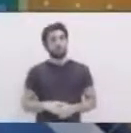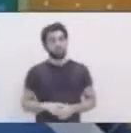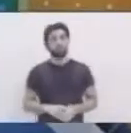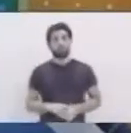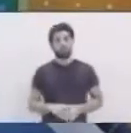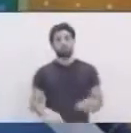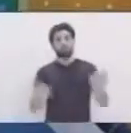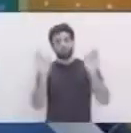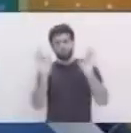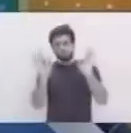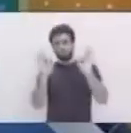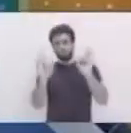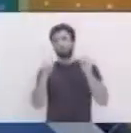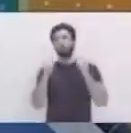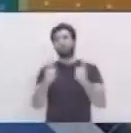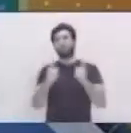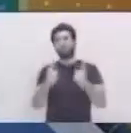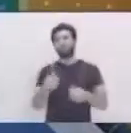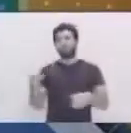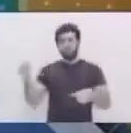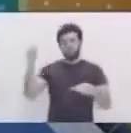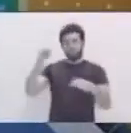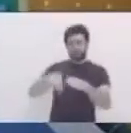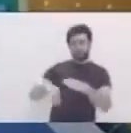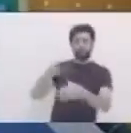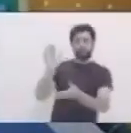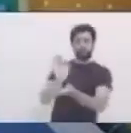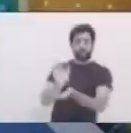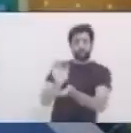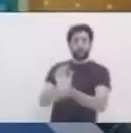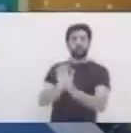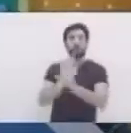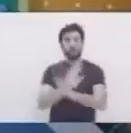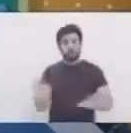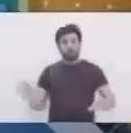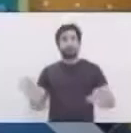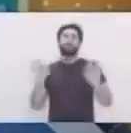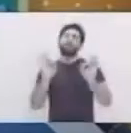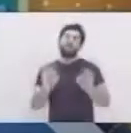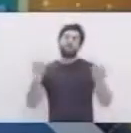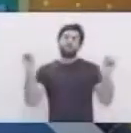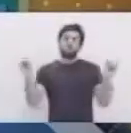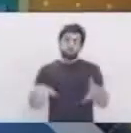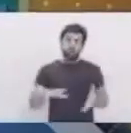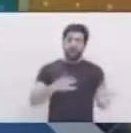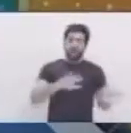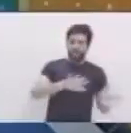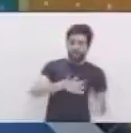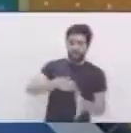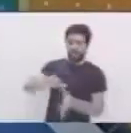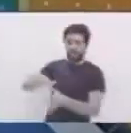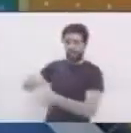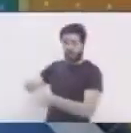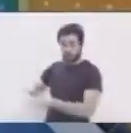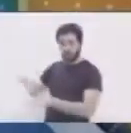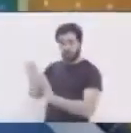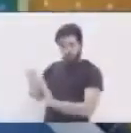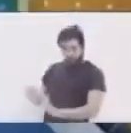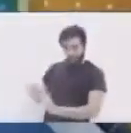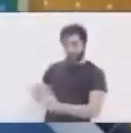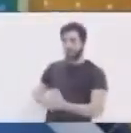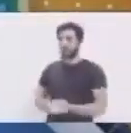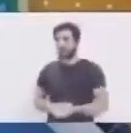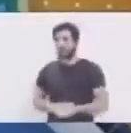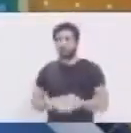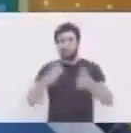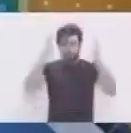Muy bien, entonces ahora guardamos a nuestro amiguito acá. Y dejamos la magia por aquí. Yo sé, vamos a quitarte tu sombrerito